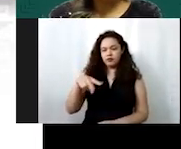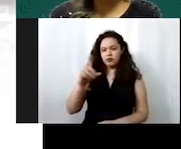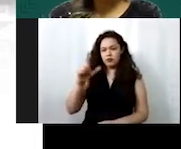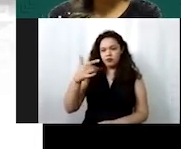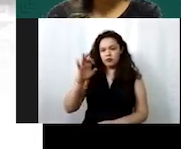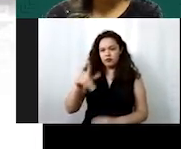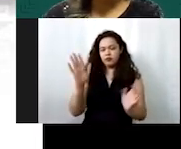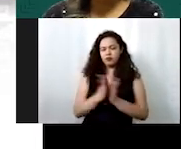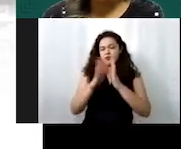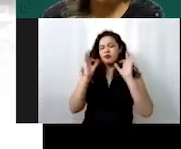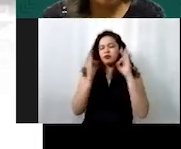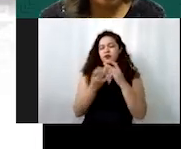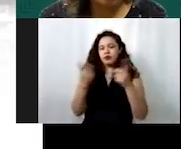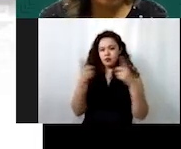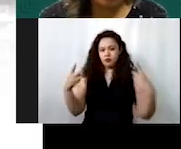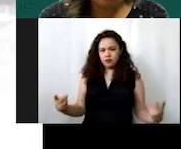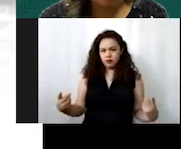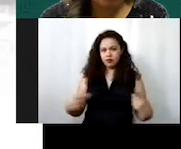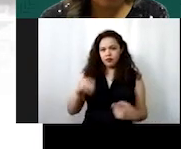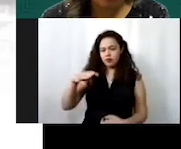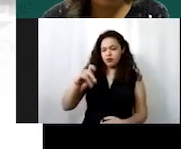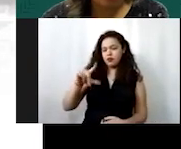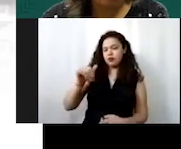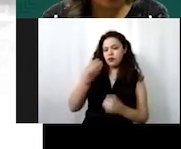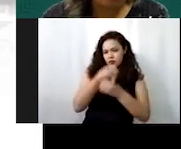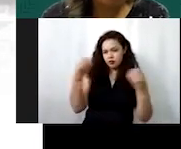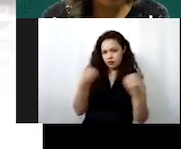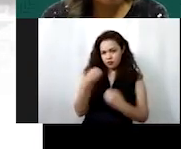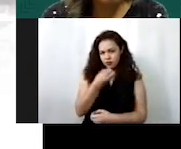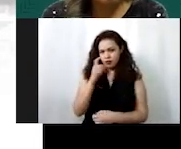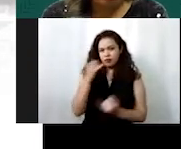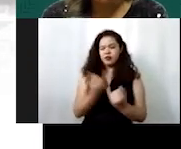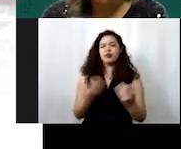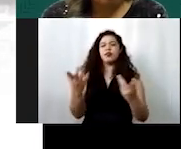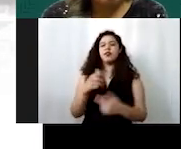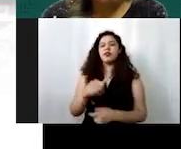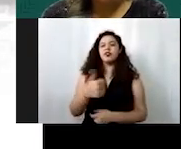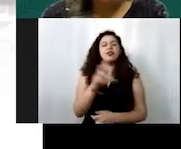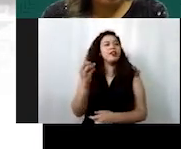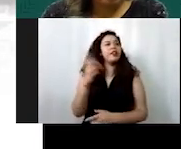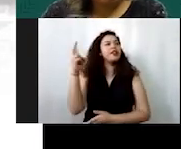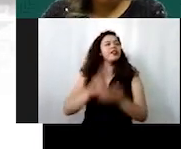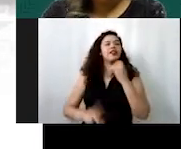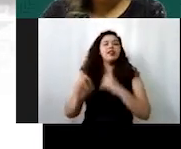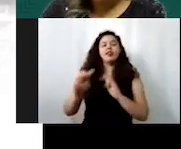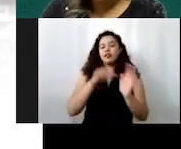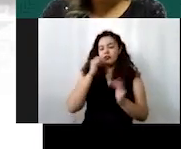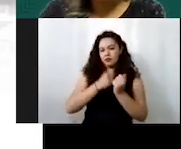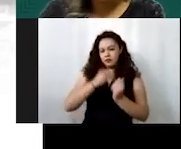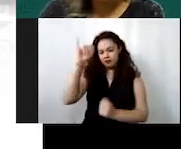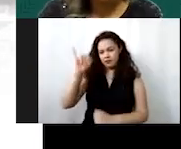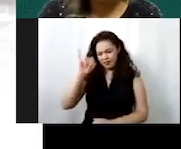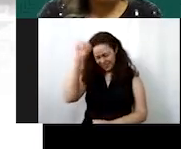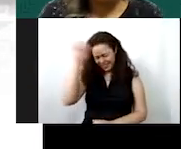formación y desarrollo, manual de organización, igualmente impartido el día 11 de octubre. También firma Sergio Gómez Sainz, jefe del Departamento